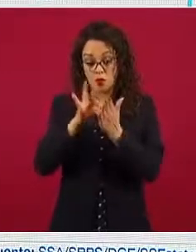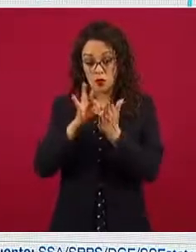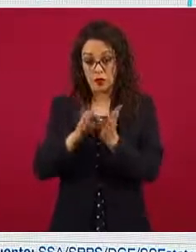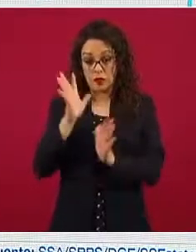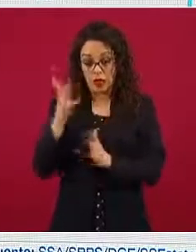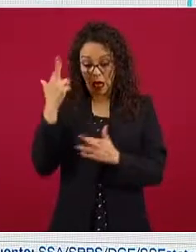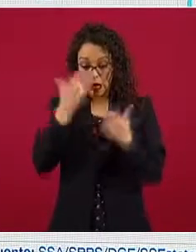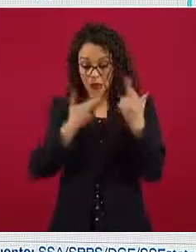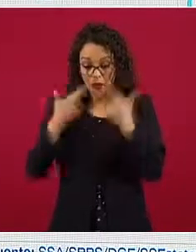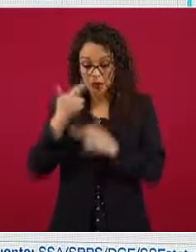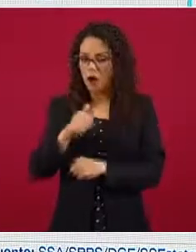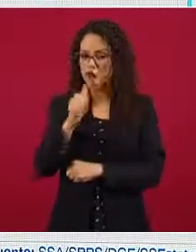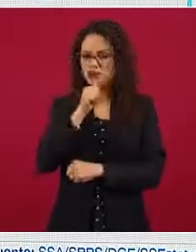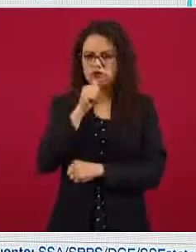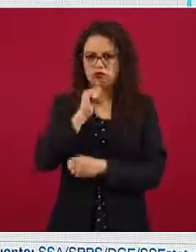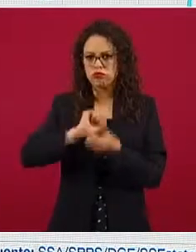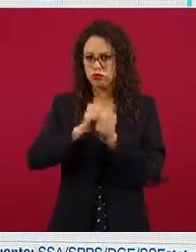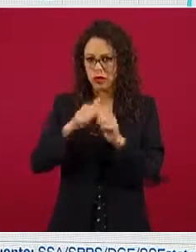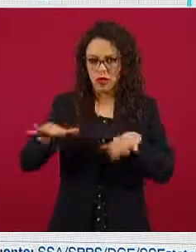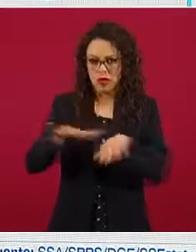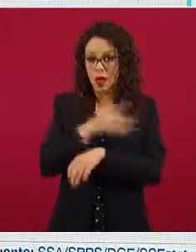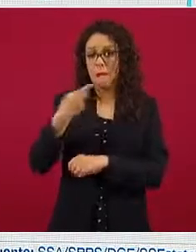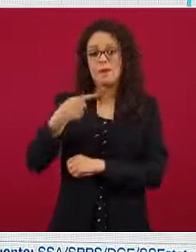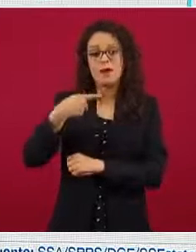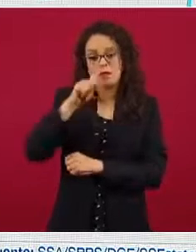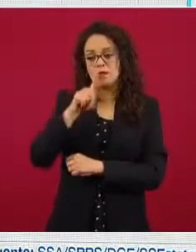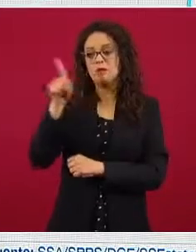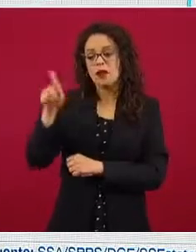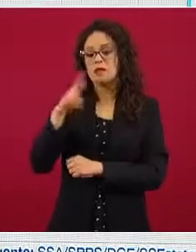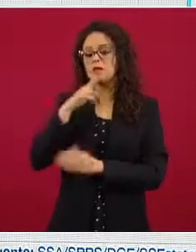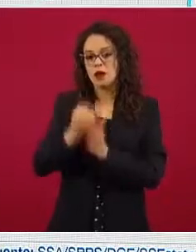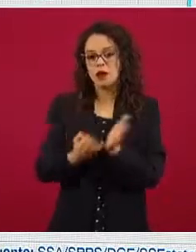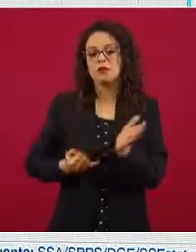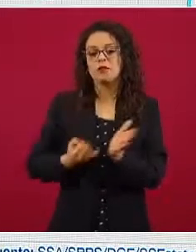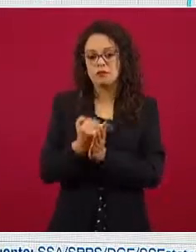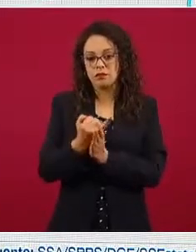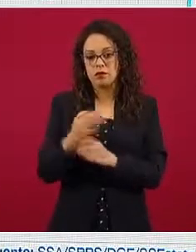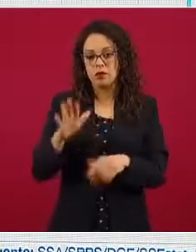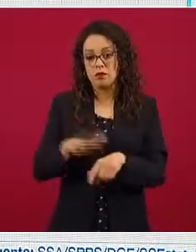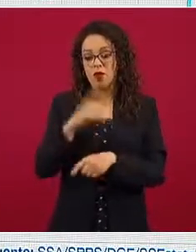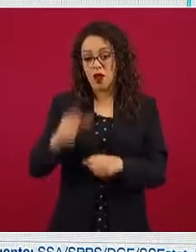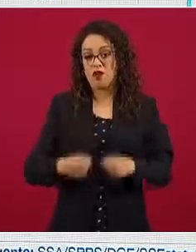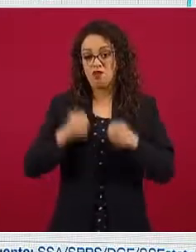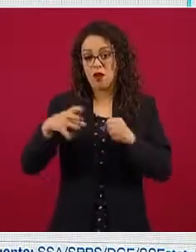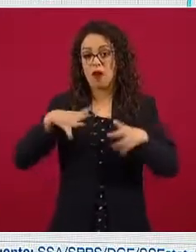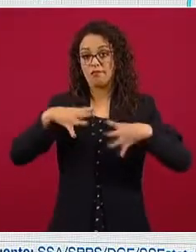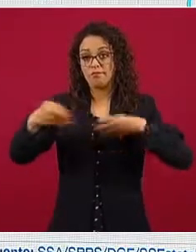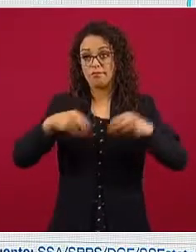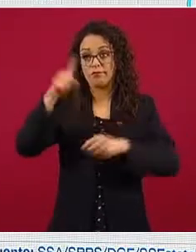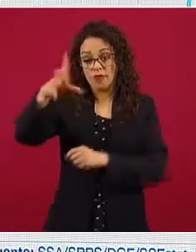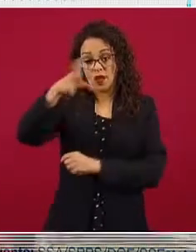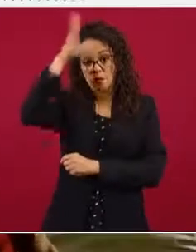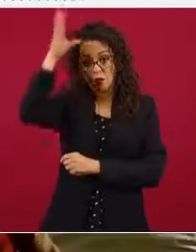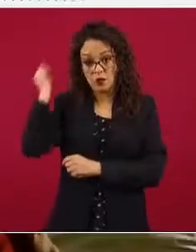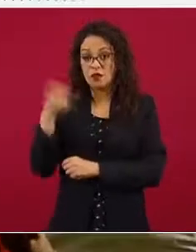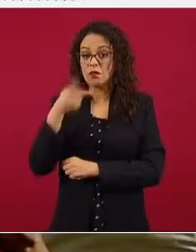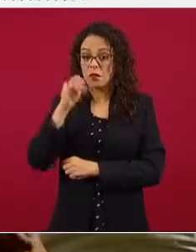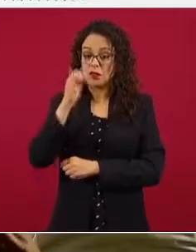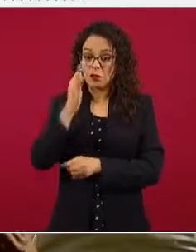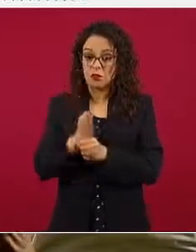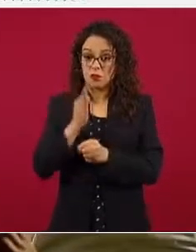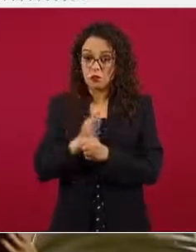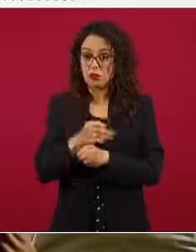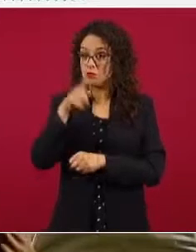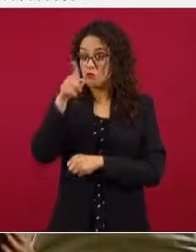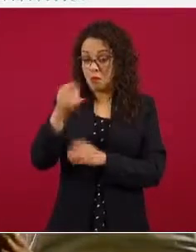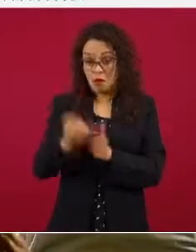elaborando en estos días, de la tendencia de la intensidad epidémica en Morelos. Pero respaldamos ya desde ahorita las decisiones